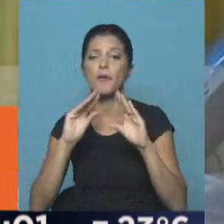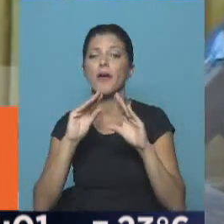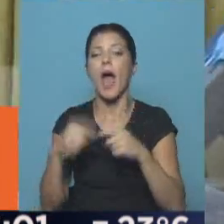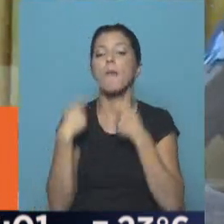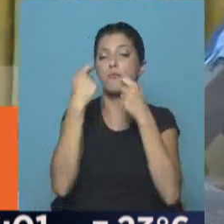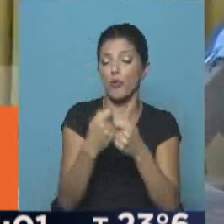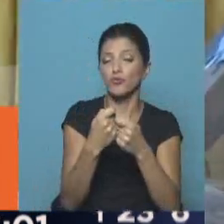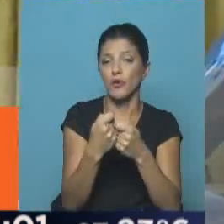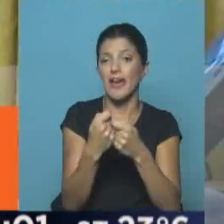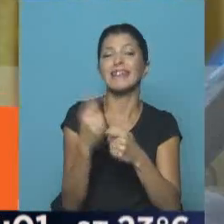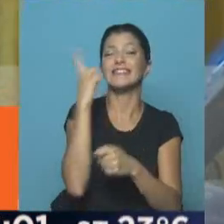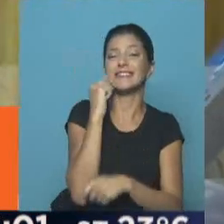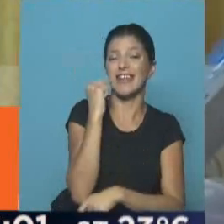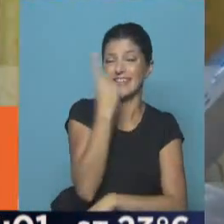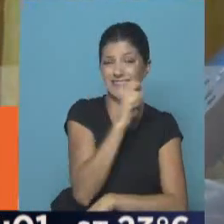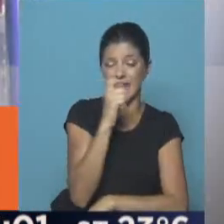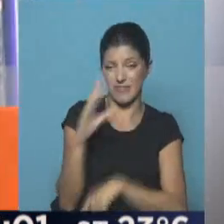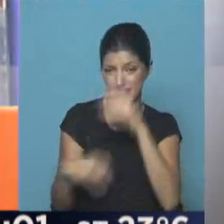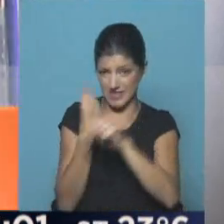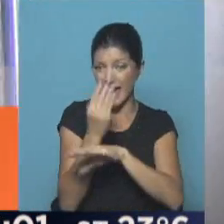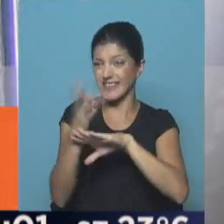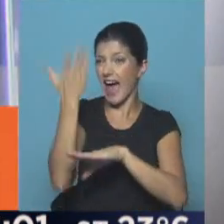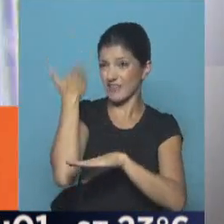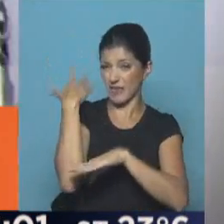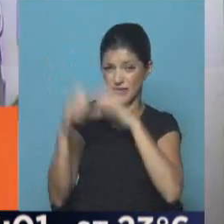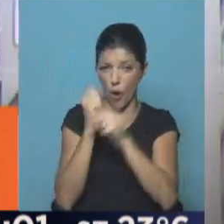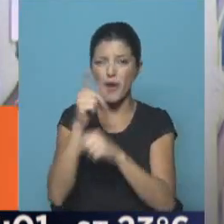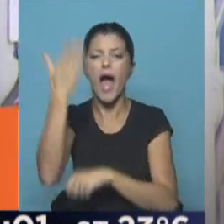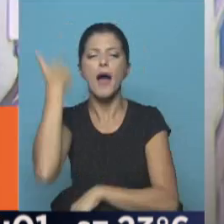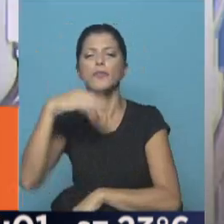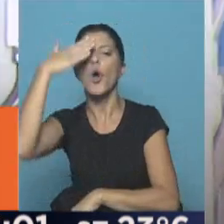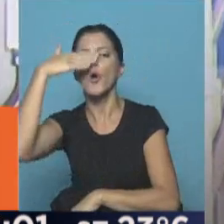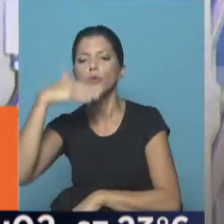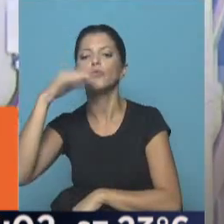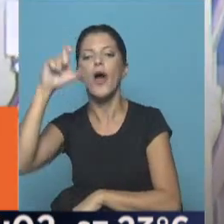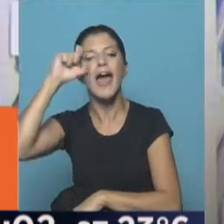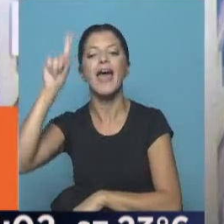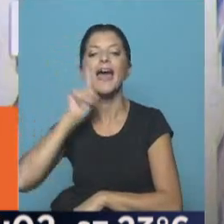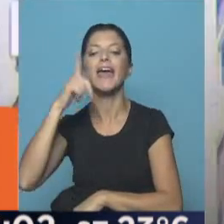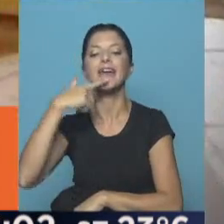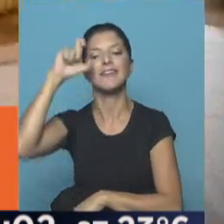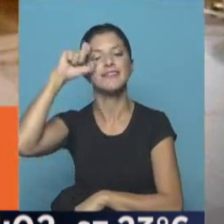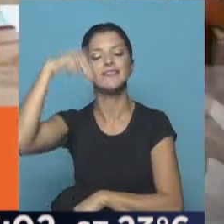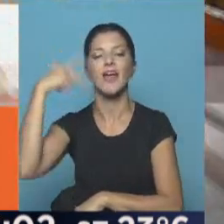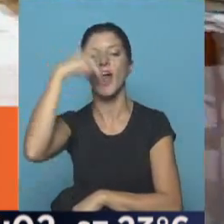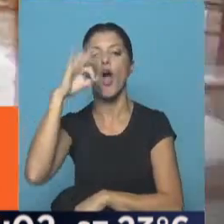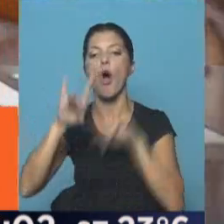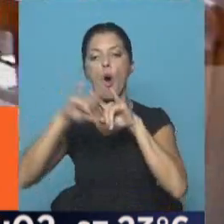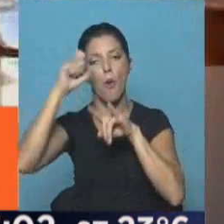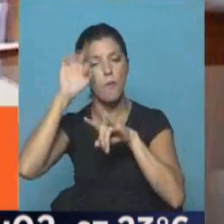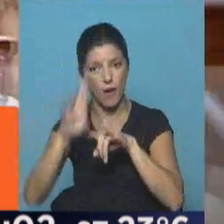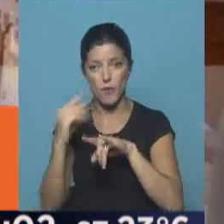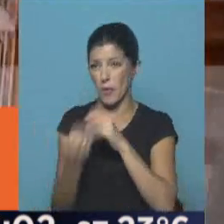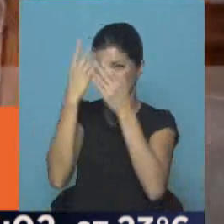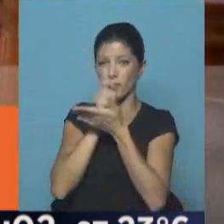en sus primeros 100 días desde Dwight Eisenhower, cuando ese índice comenzó a ser medido. Pero más allá de